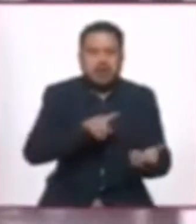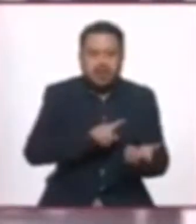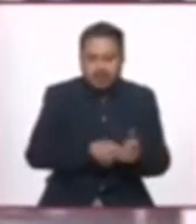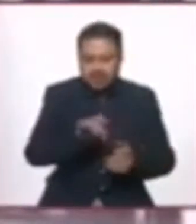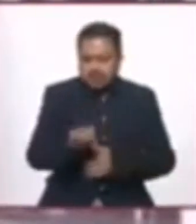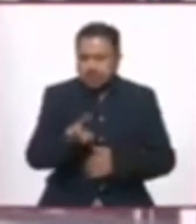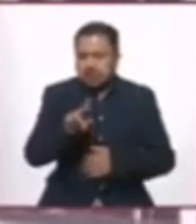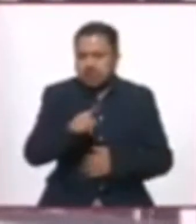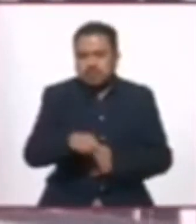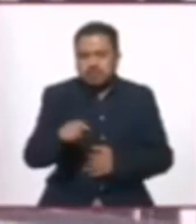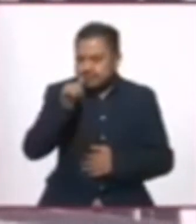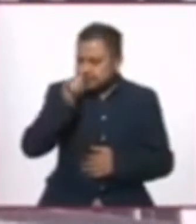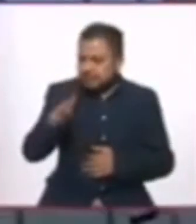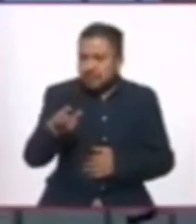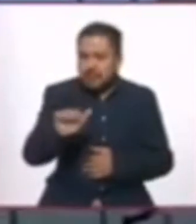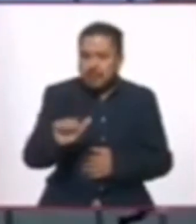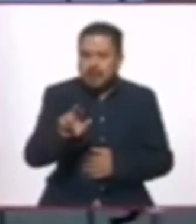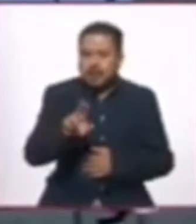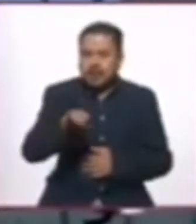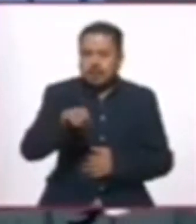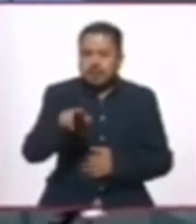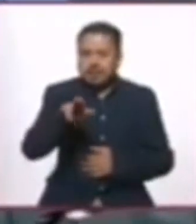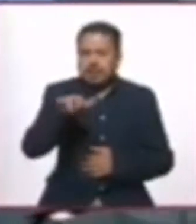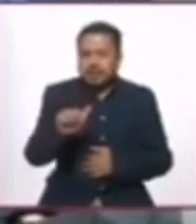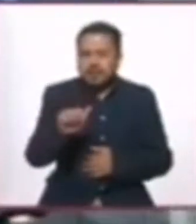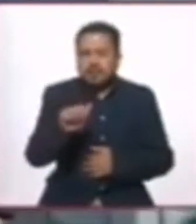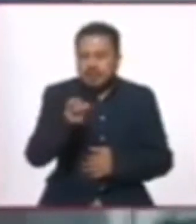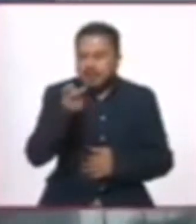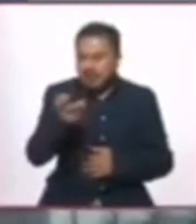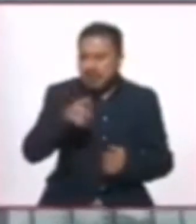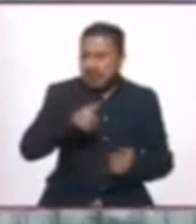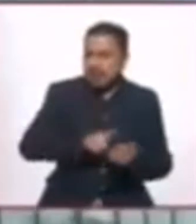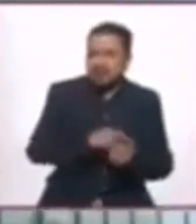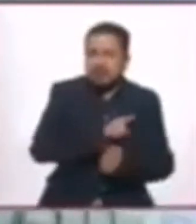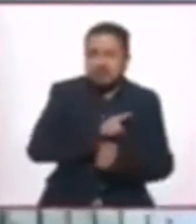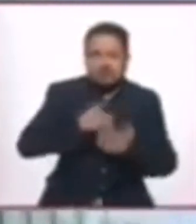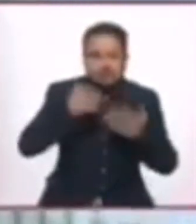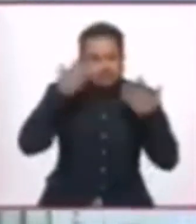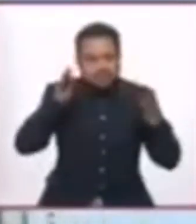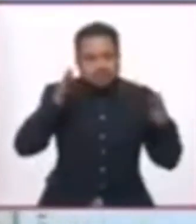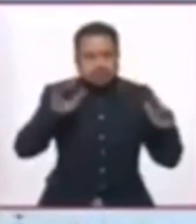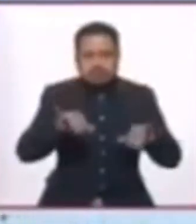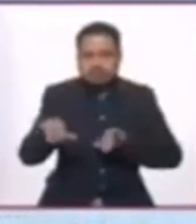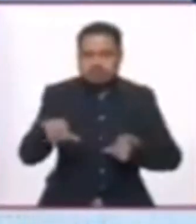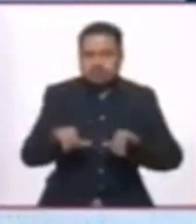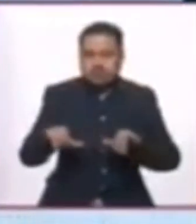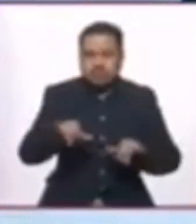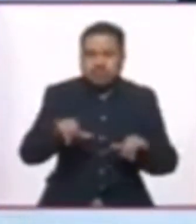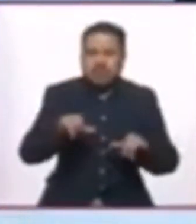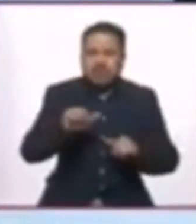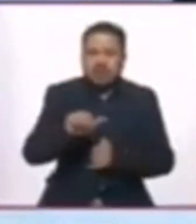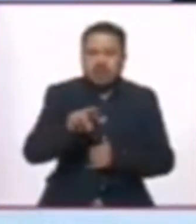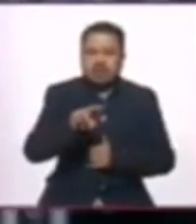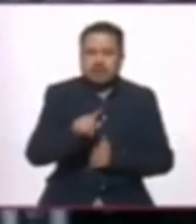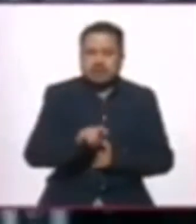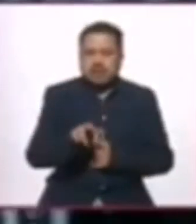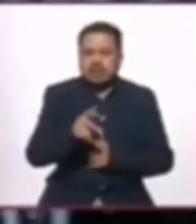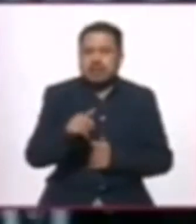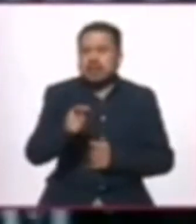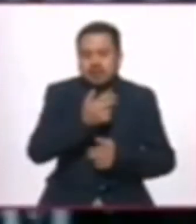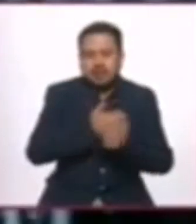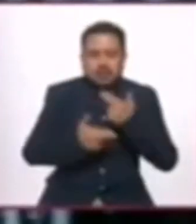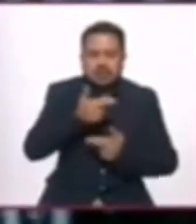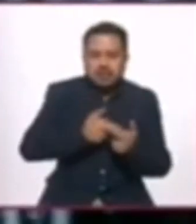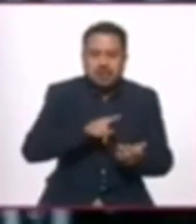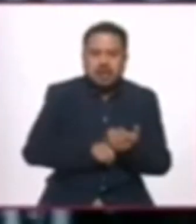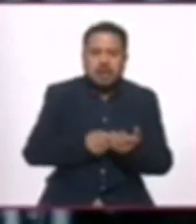Seguridad de Naciones Unidas, que exigen a Armenia inmediatamente e incondicional liberación de los territorios azerbaiyanos y regreso de